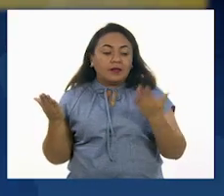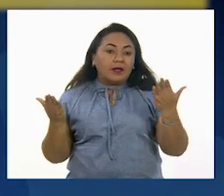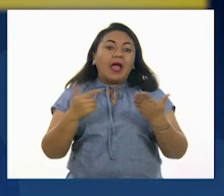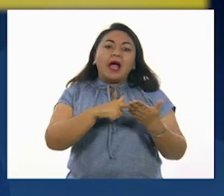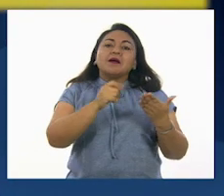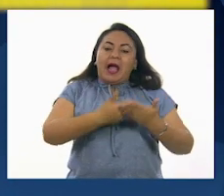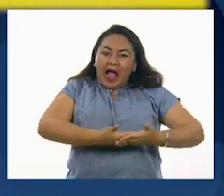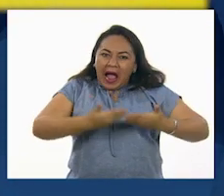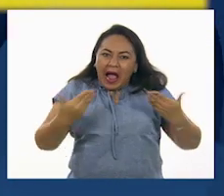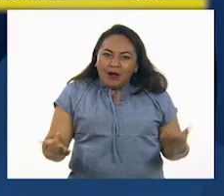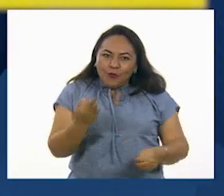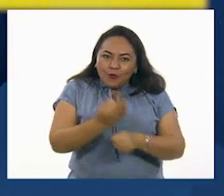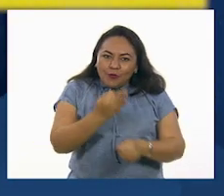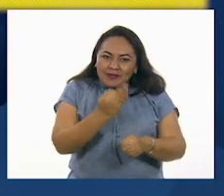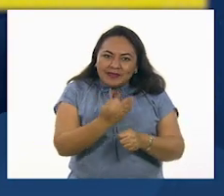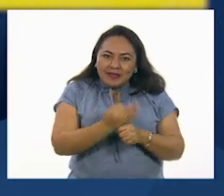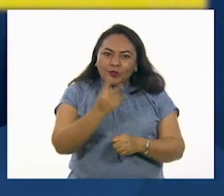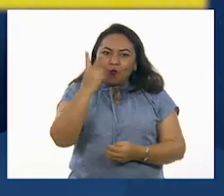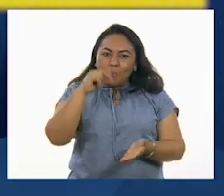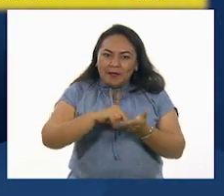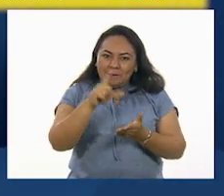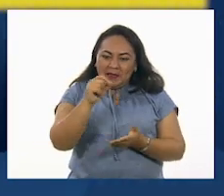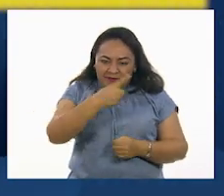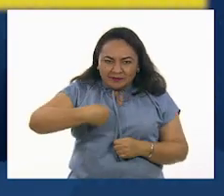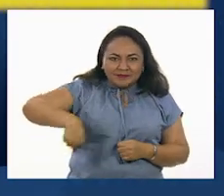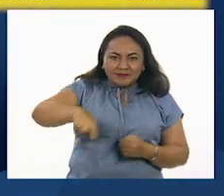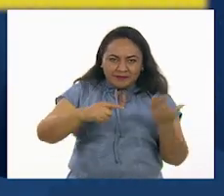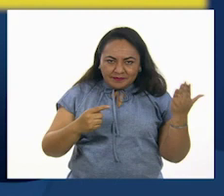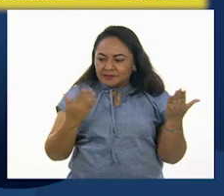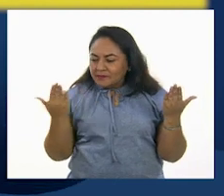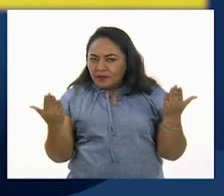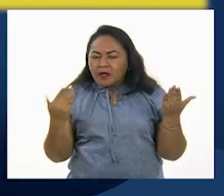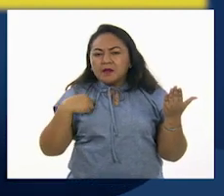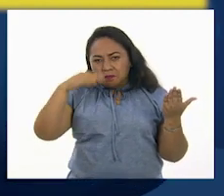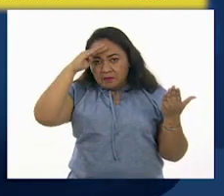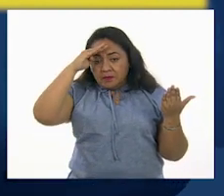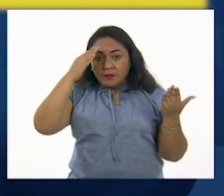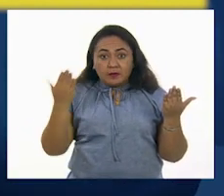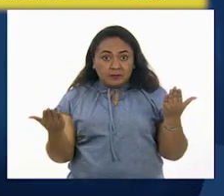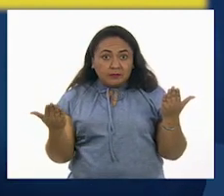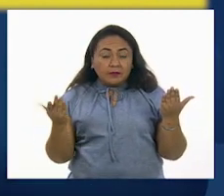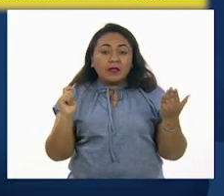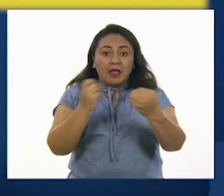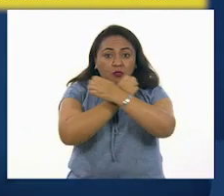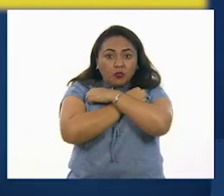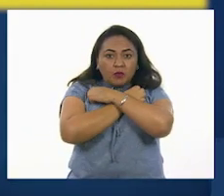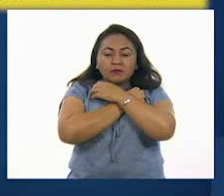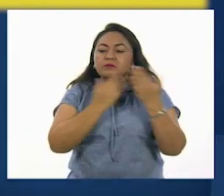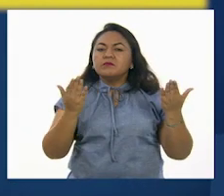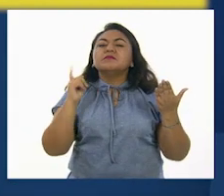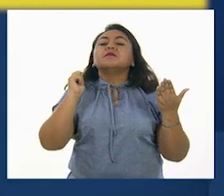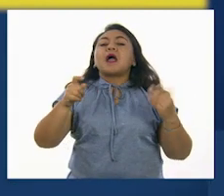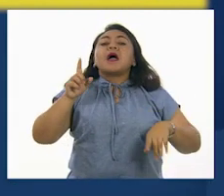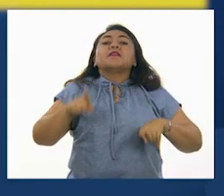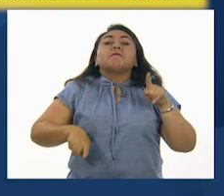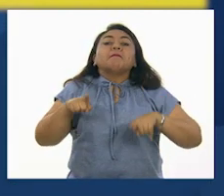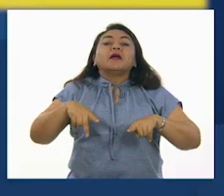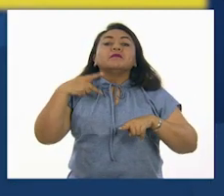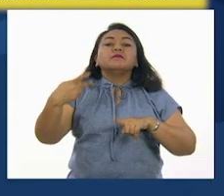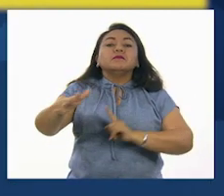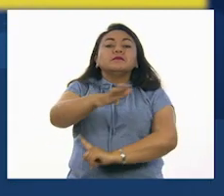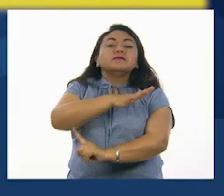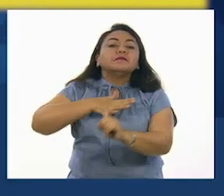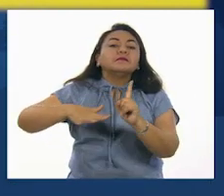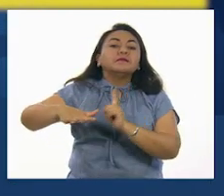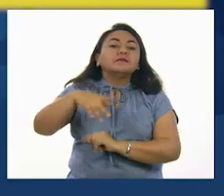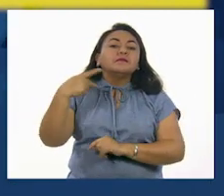a través de la asignatura de formación cívica y ética, podemos reflexionar que la educación se ajusta al contexto de las personas.